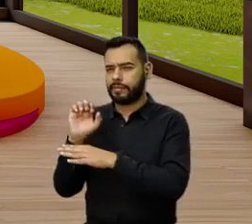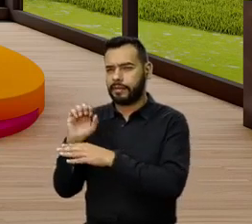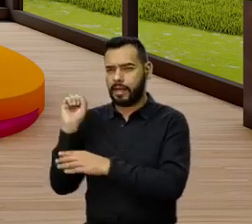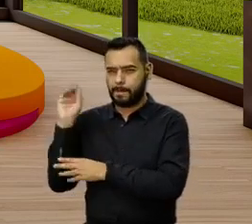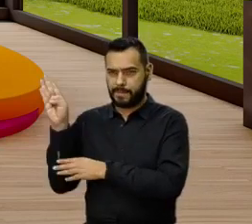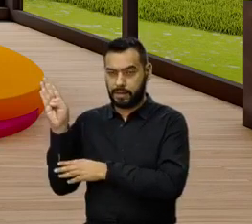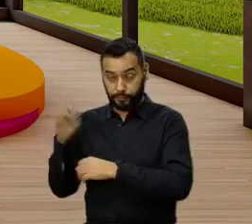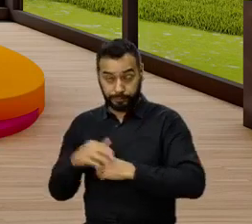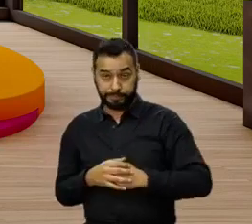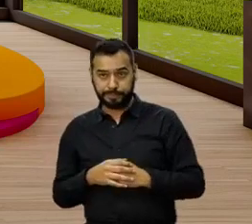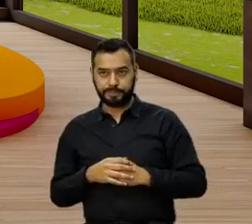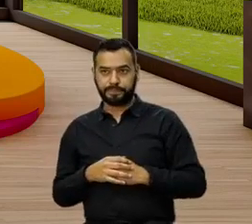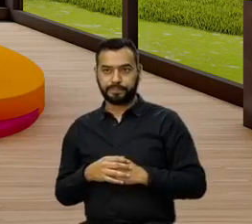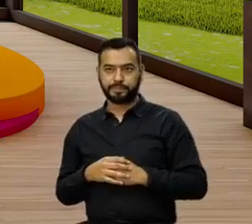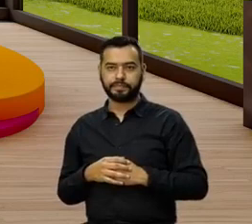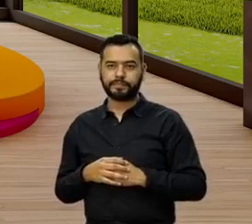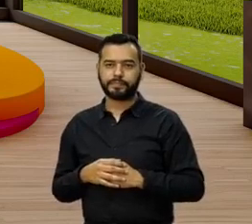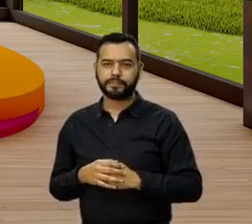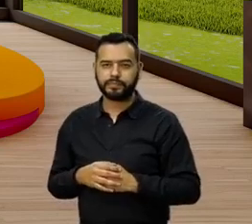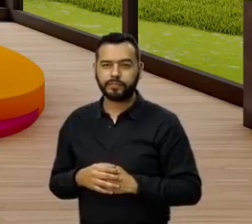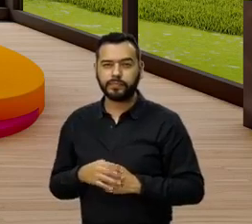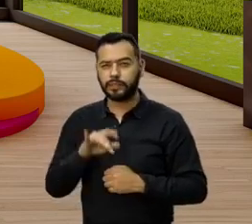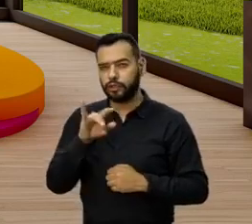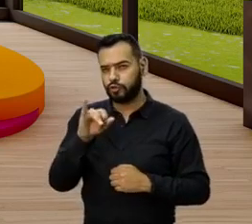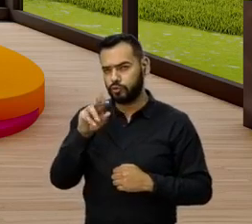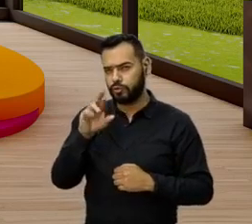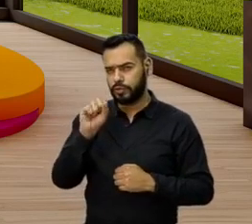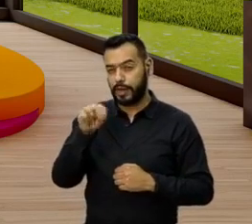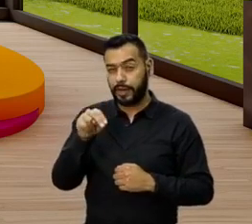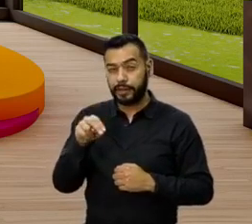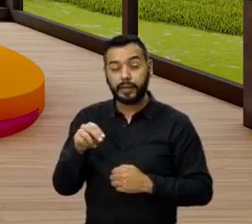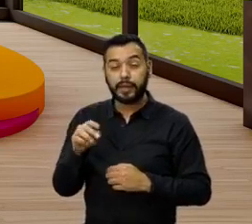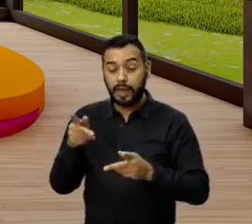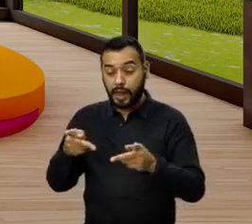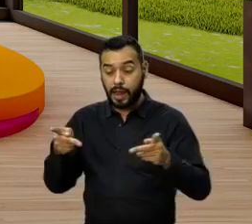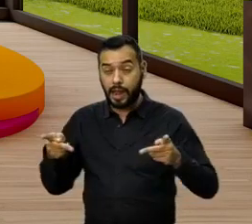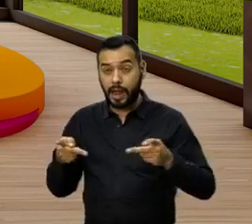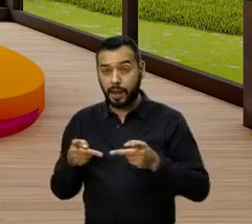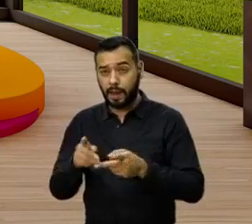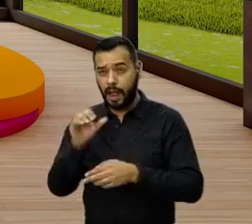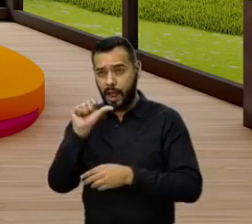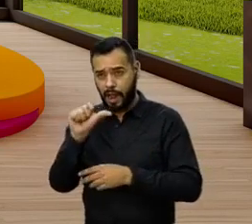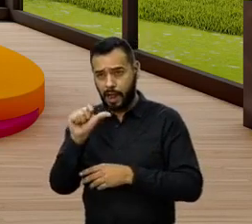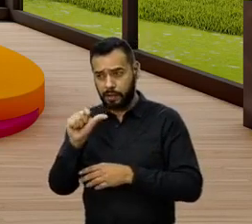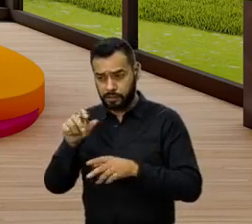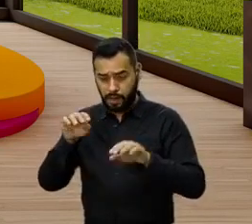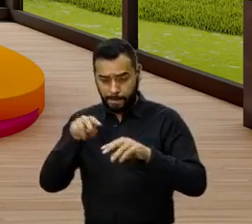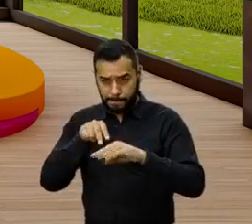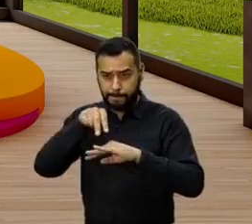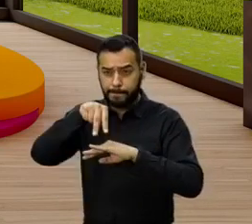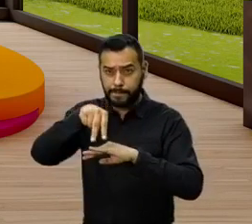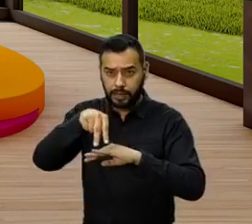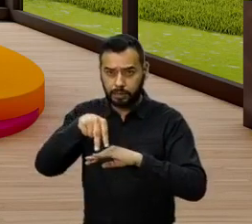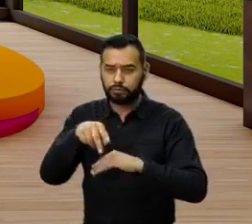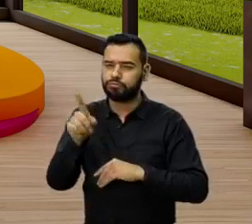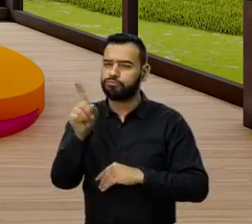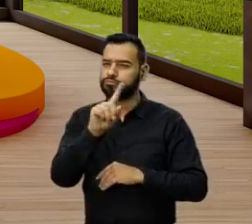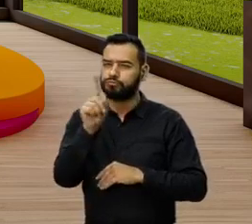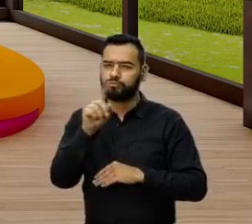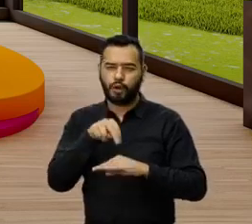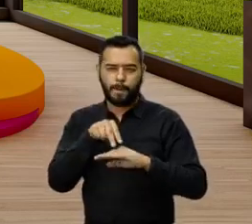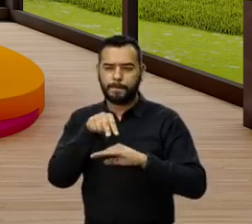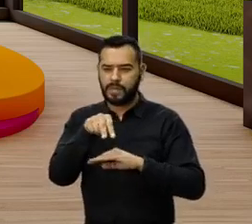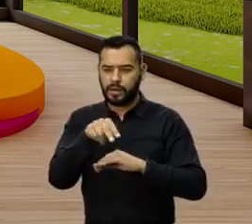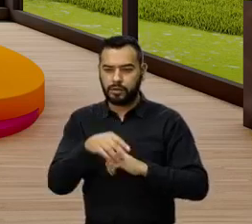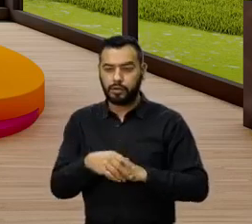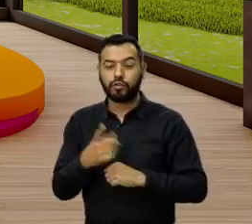crédito en un banco muy bien lloran y rodríguez nos dice el apartamento tipo a es con balcón no lloran y